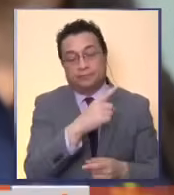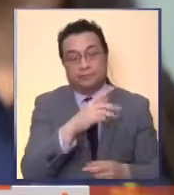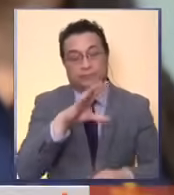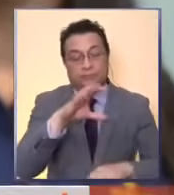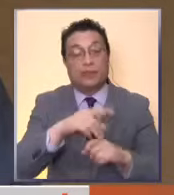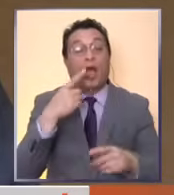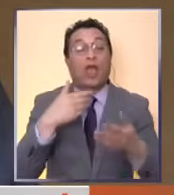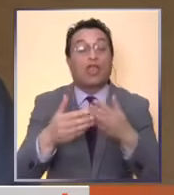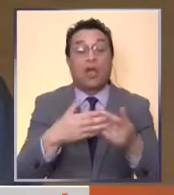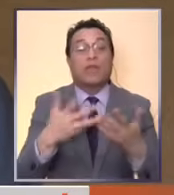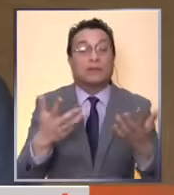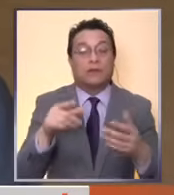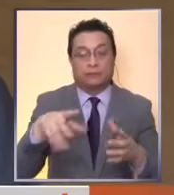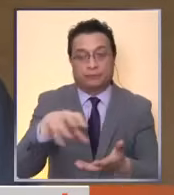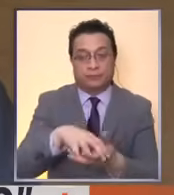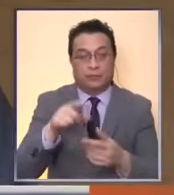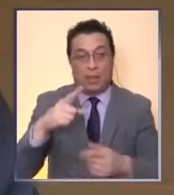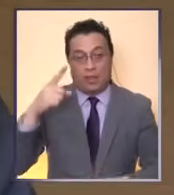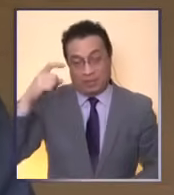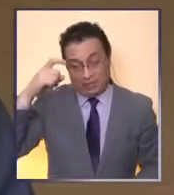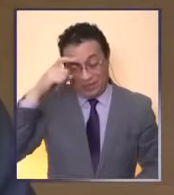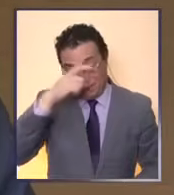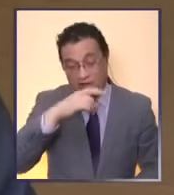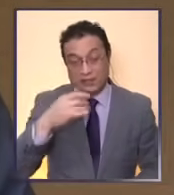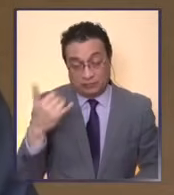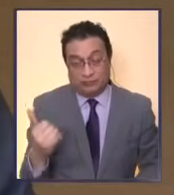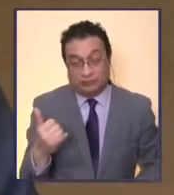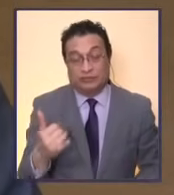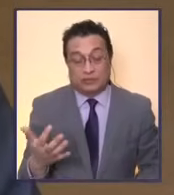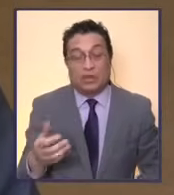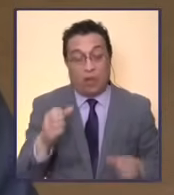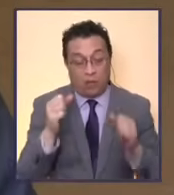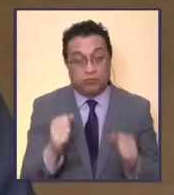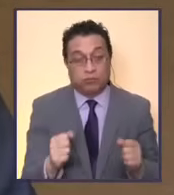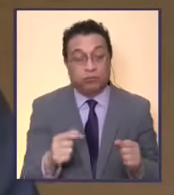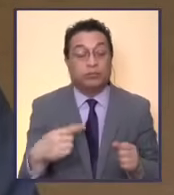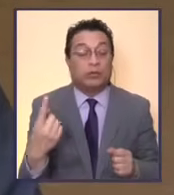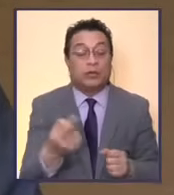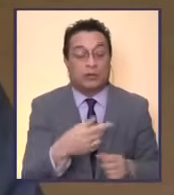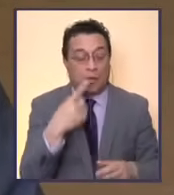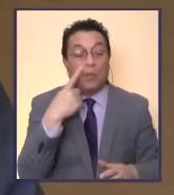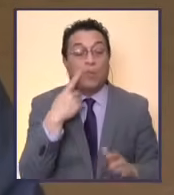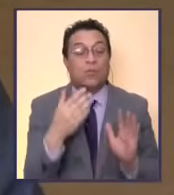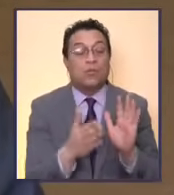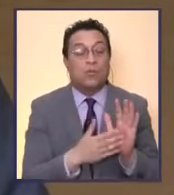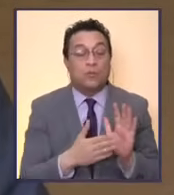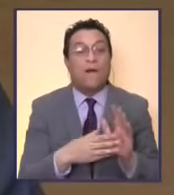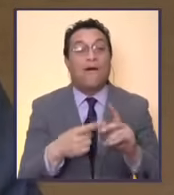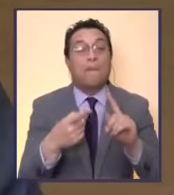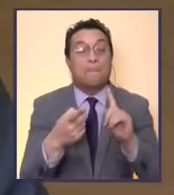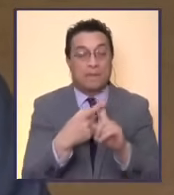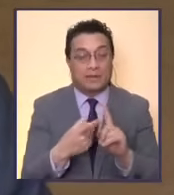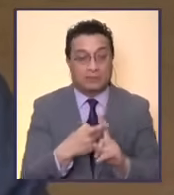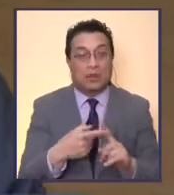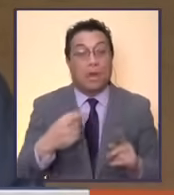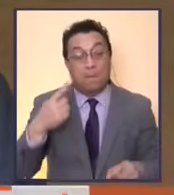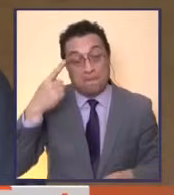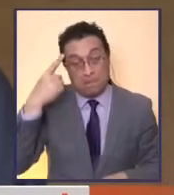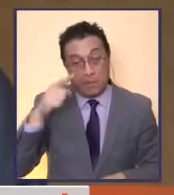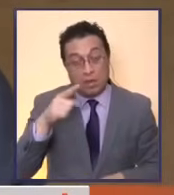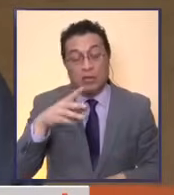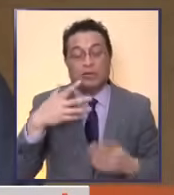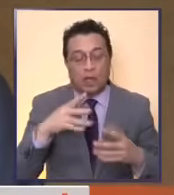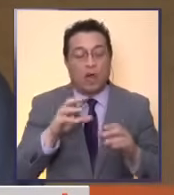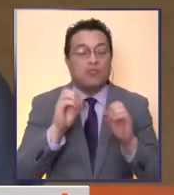desde la población. Fue complejo, digamos, poder acreditar la participación, sin embargo hay